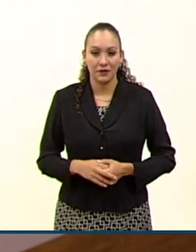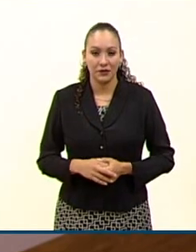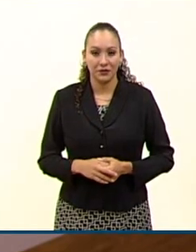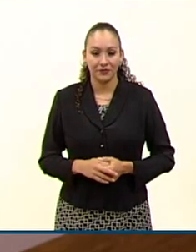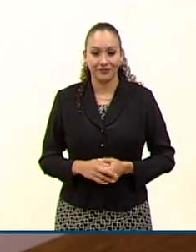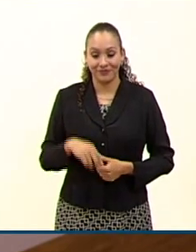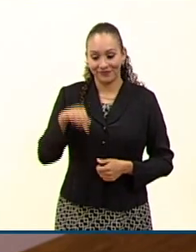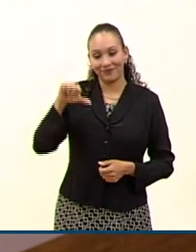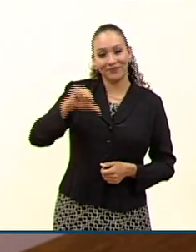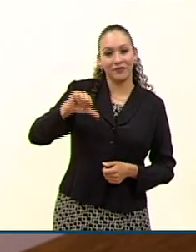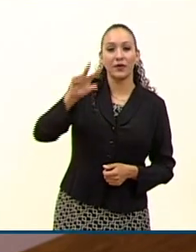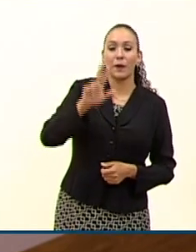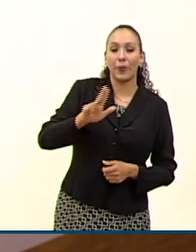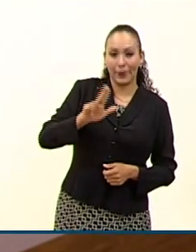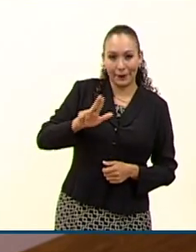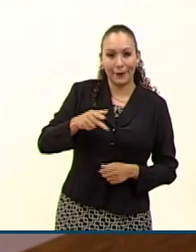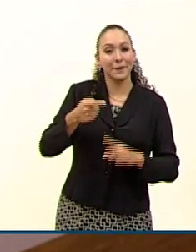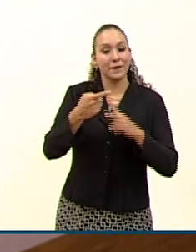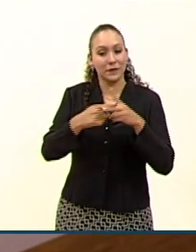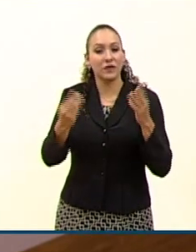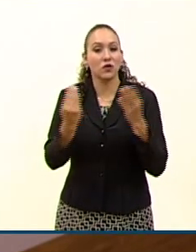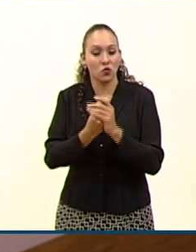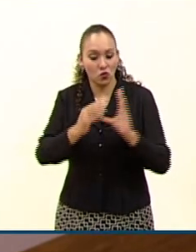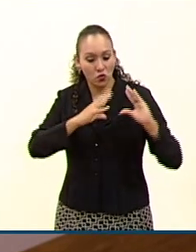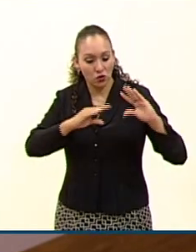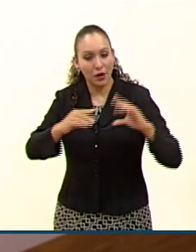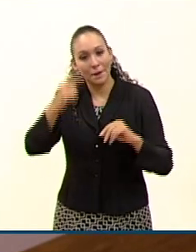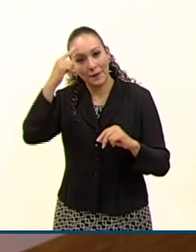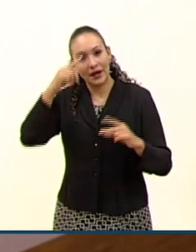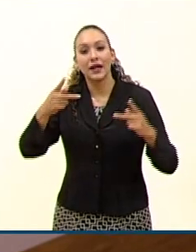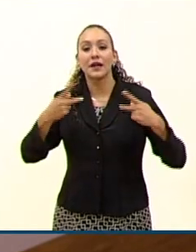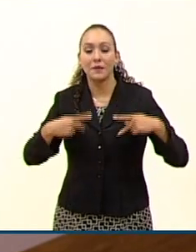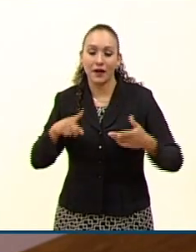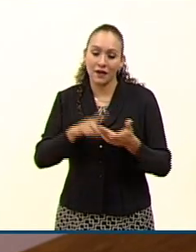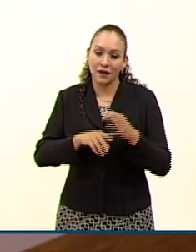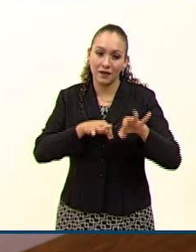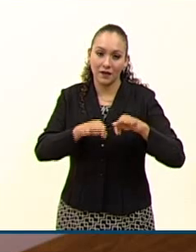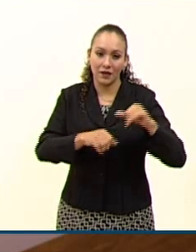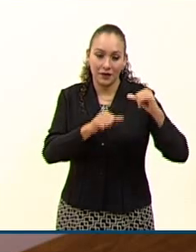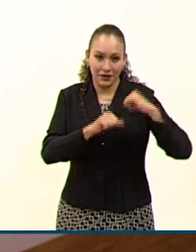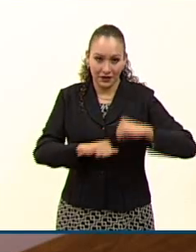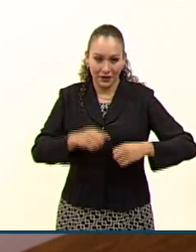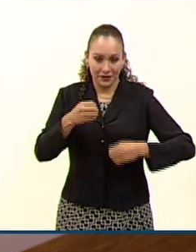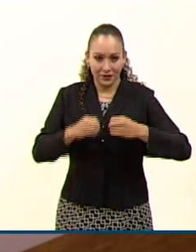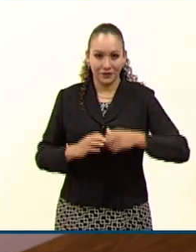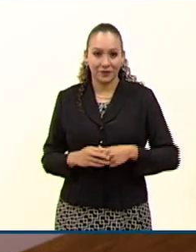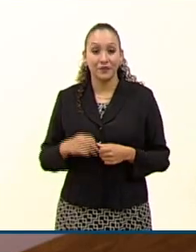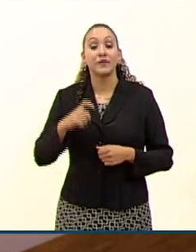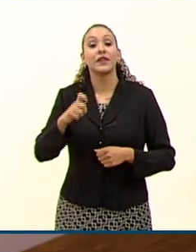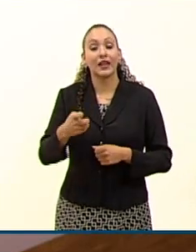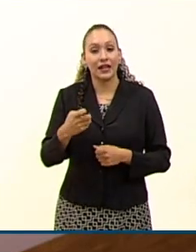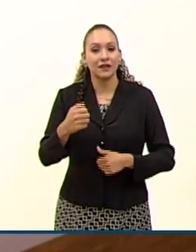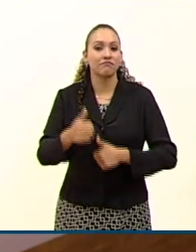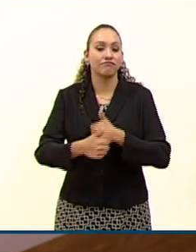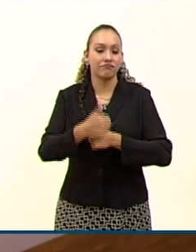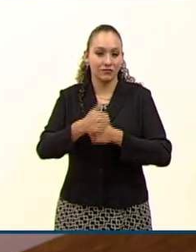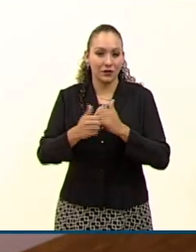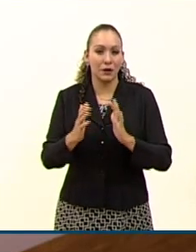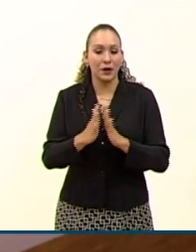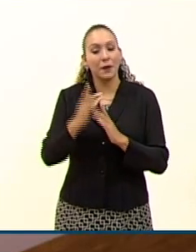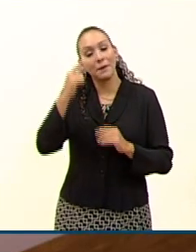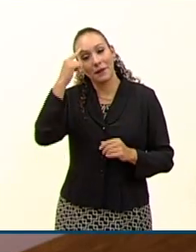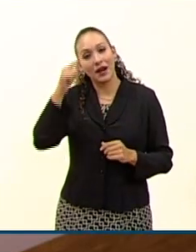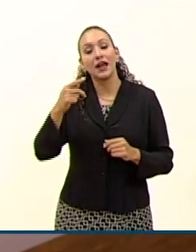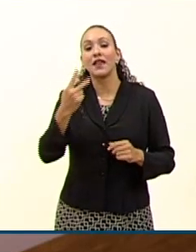Y este martes inició el curso de formación para personas secretarias del Poder Judicial de la Federación, concurso escolarizado edición